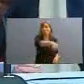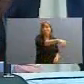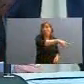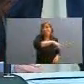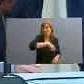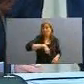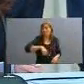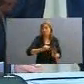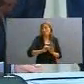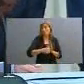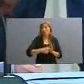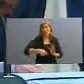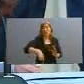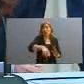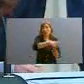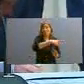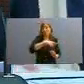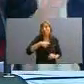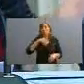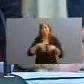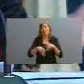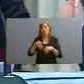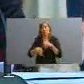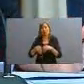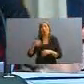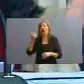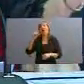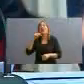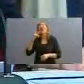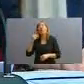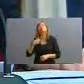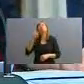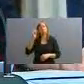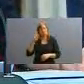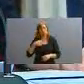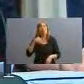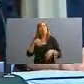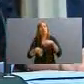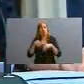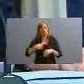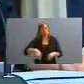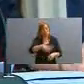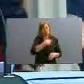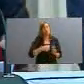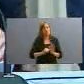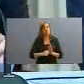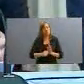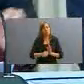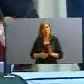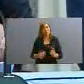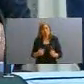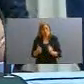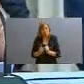que ser votados por sus conciudadanos. Esos académicos y científicos tienen que ser votados por sus conciudadanos. Y